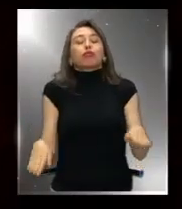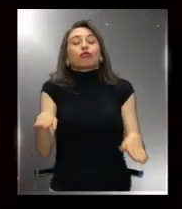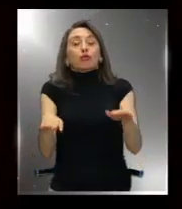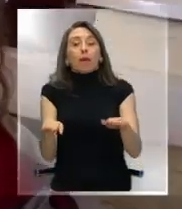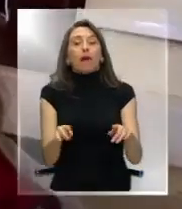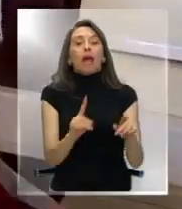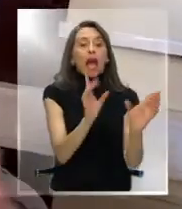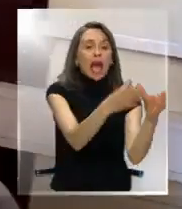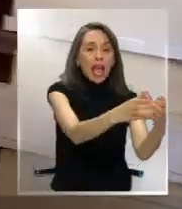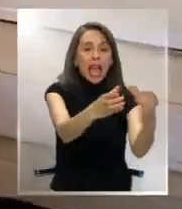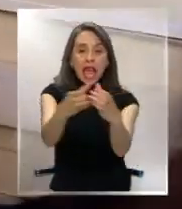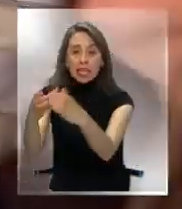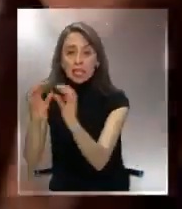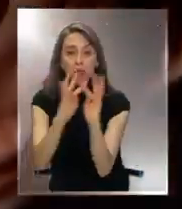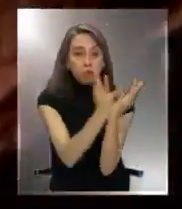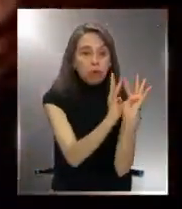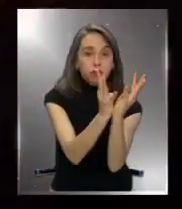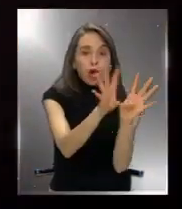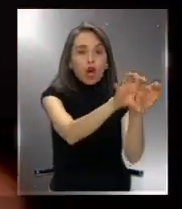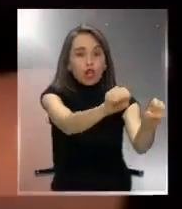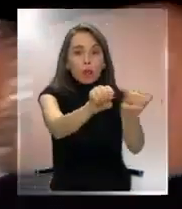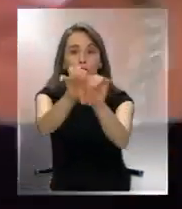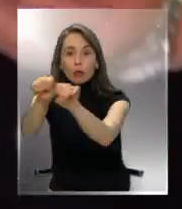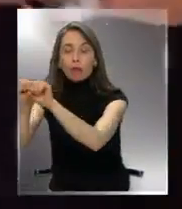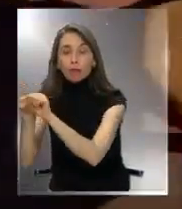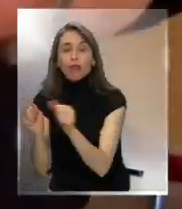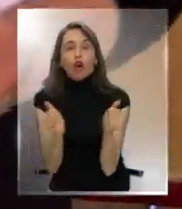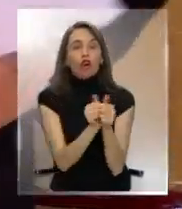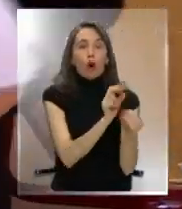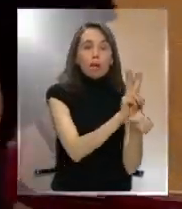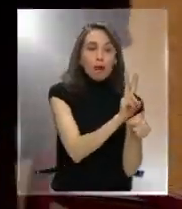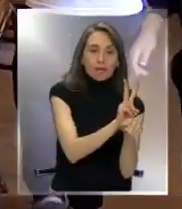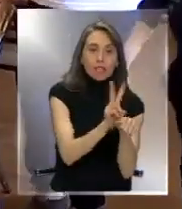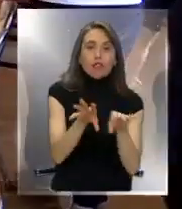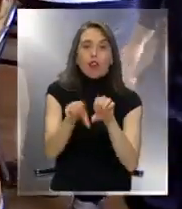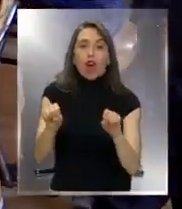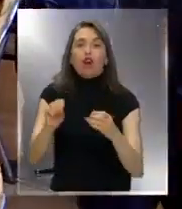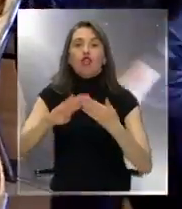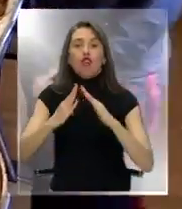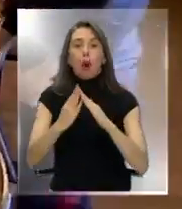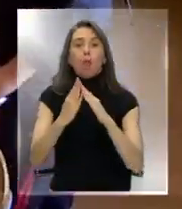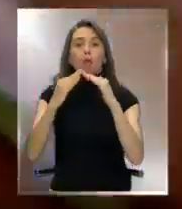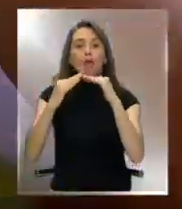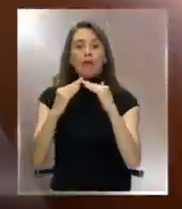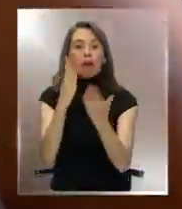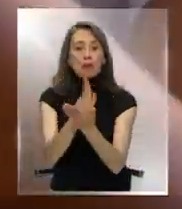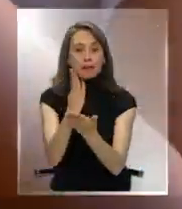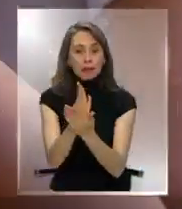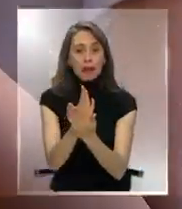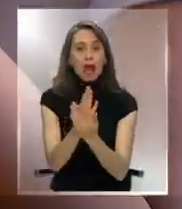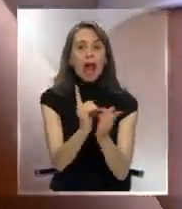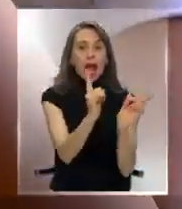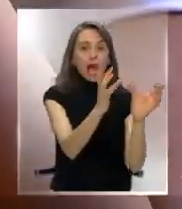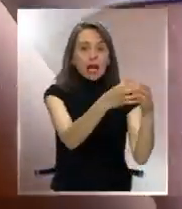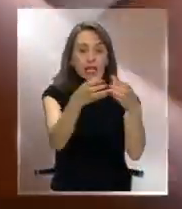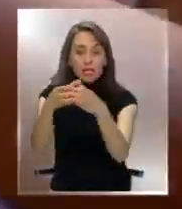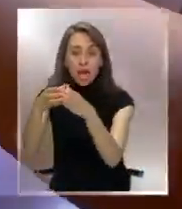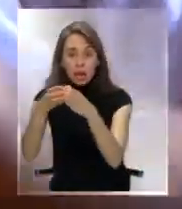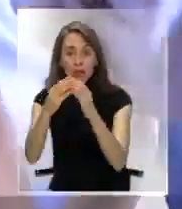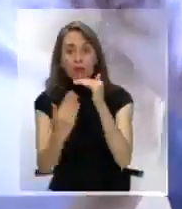asumen compromisos entre ellos, con sus profesores y con la comunidad escolar. Cada uno eleva su